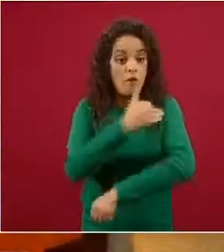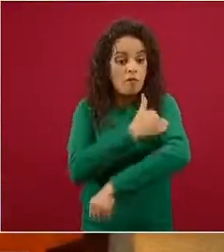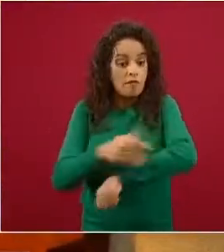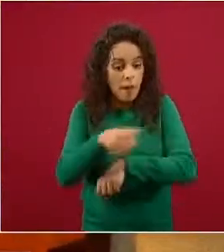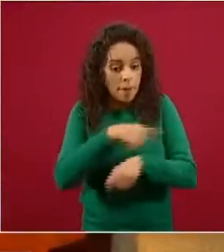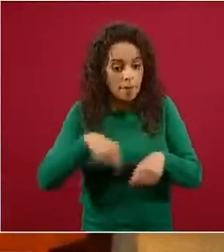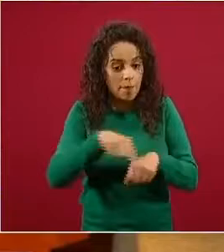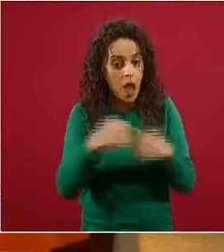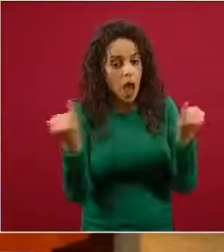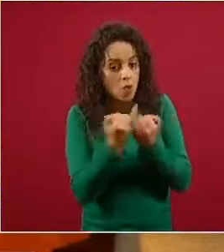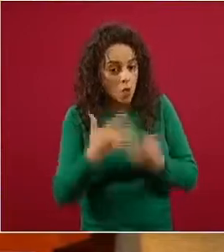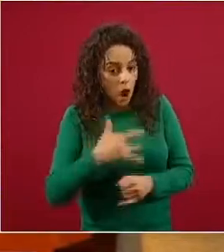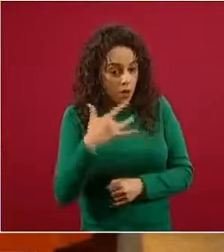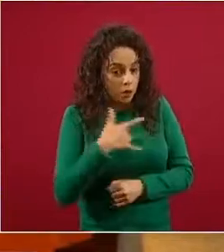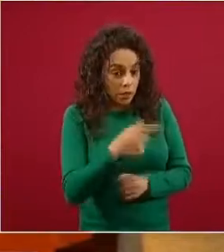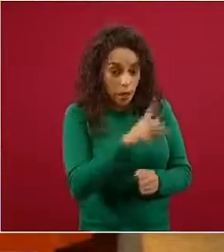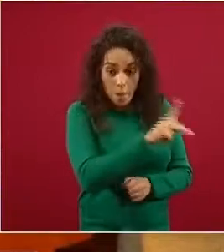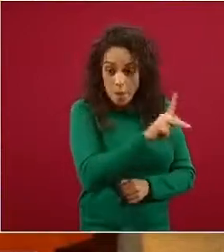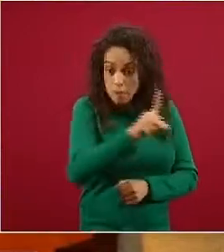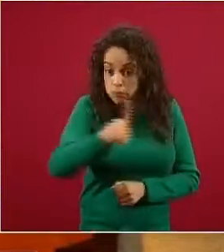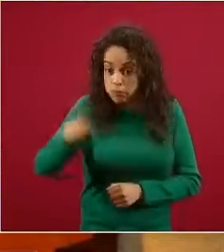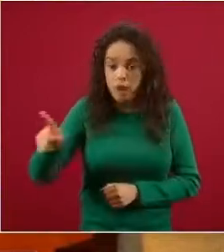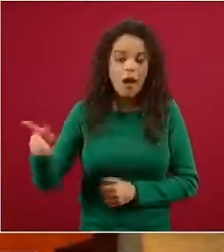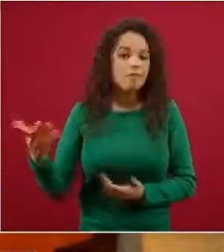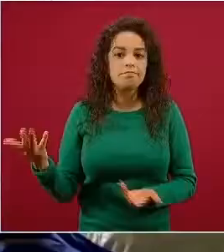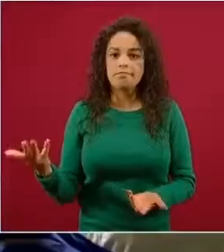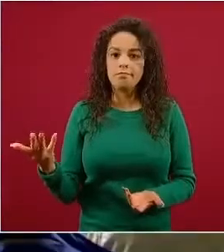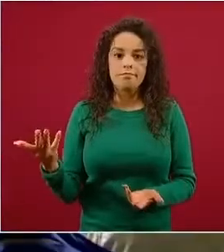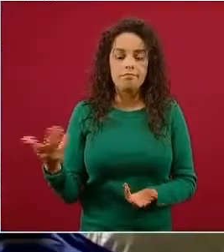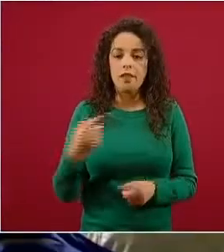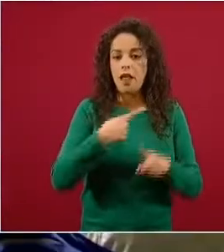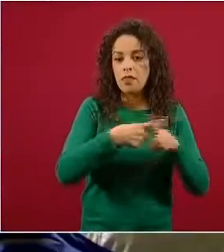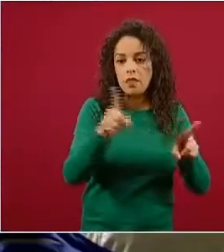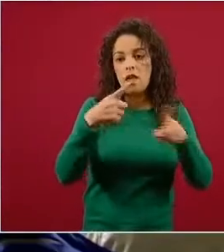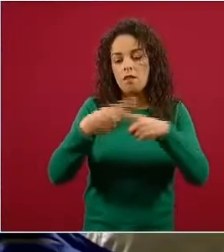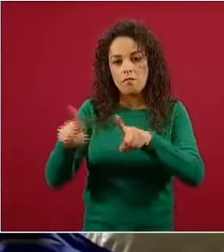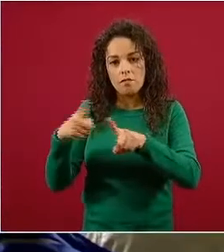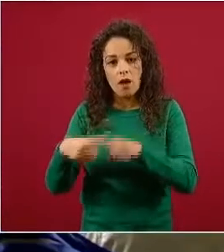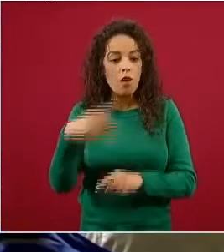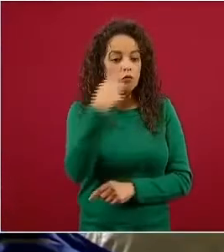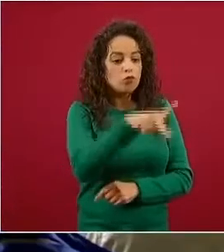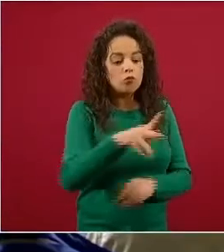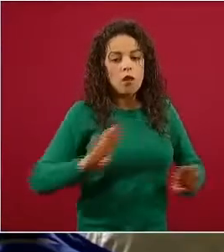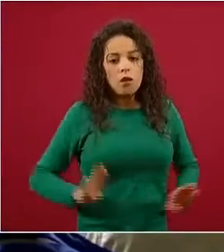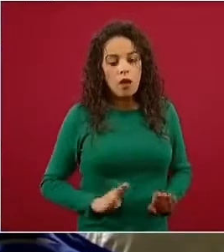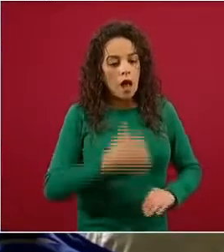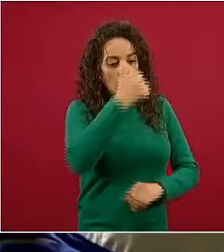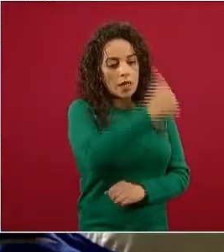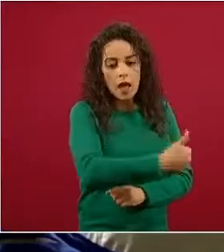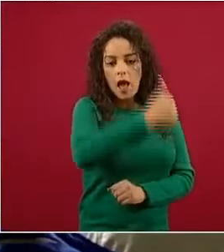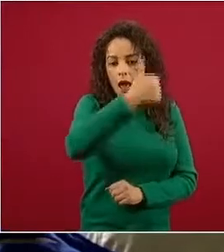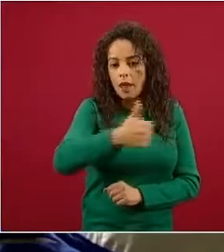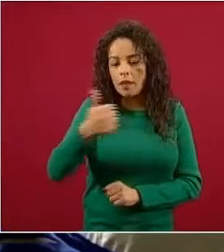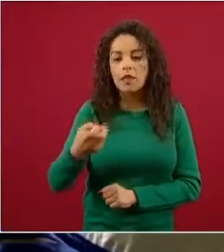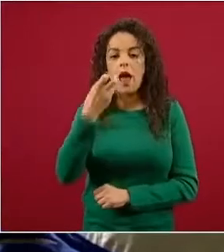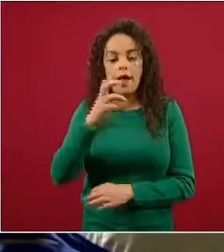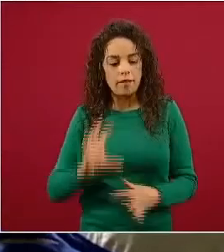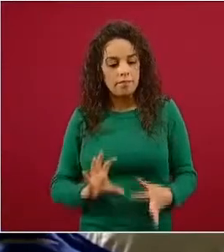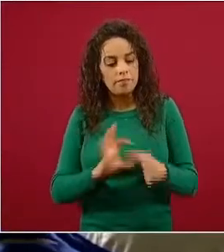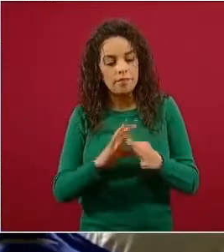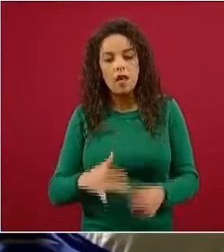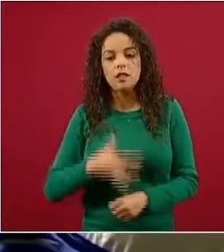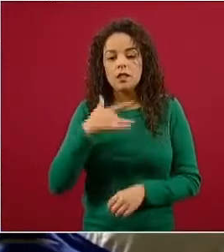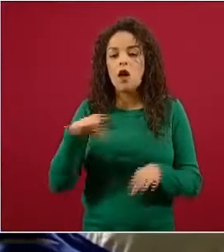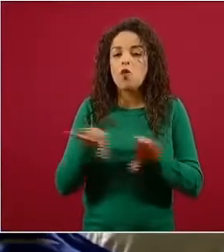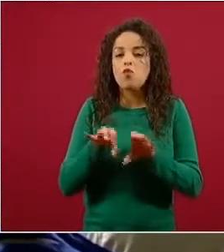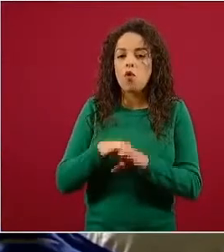proceso de duelo. En cuanto a la personalidad y los mecanismos de afrontamiento, se refiere a que la